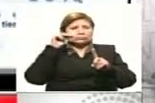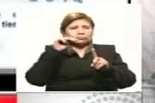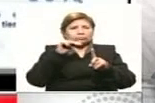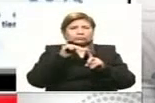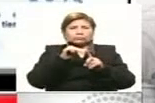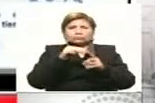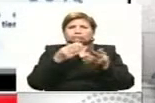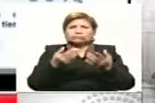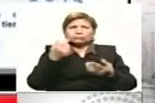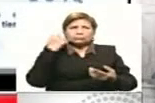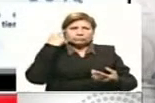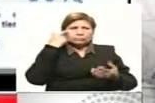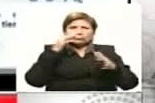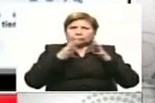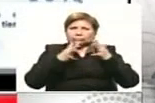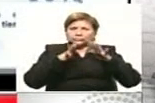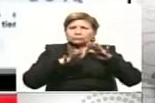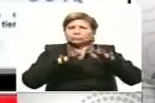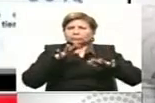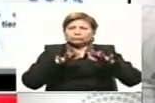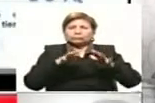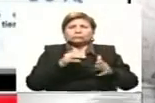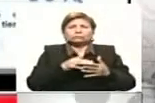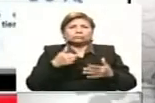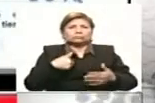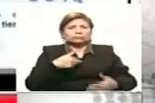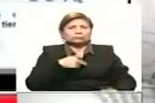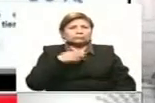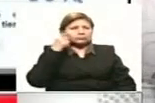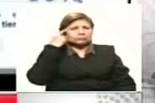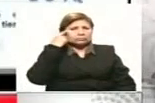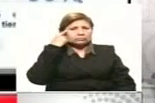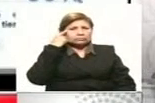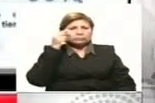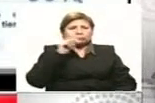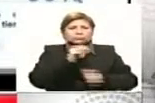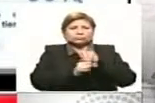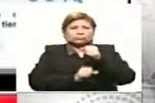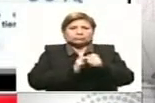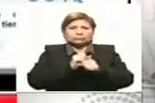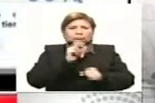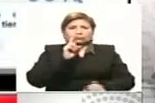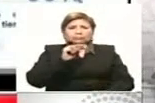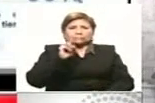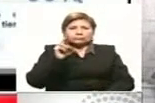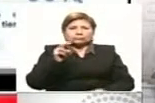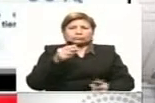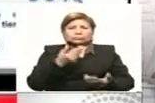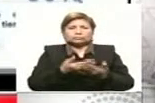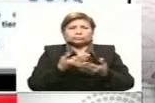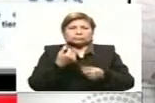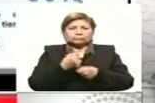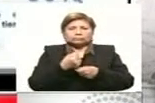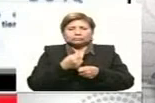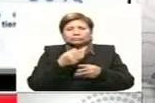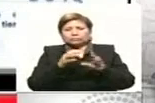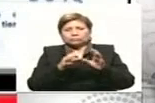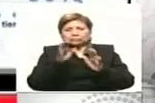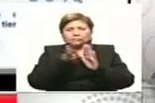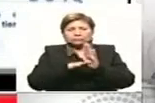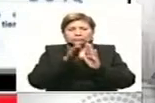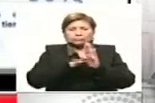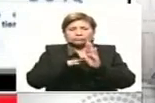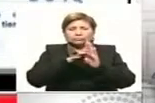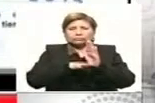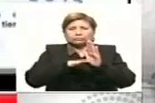Nosotros pensamos que mínimamente tenemos que pensar para el año 2022 en bajar al 30% la anemia en